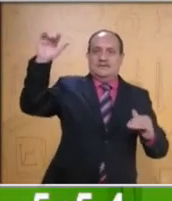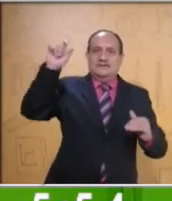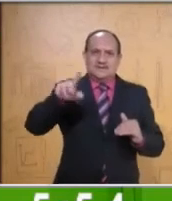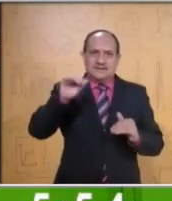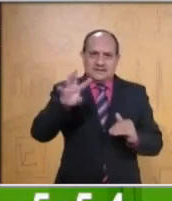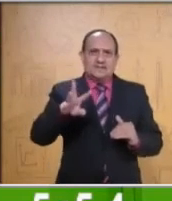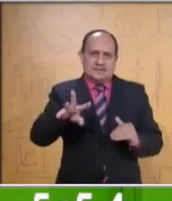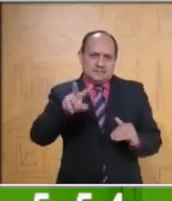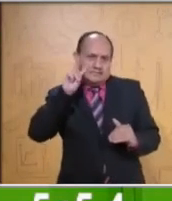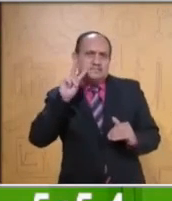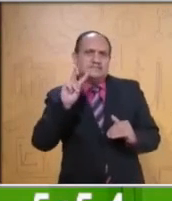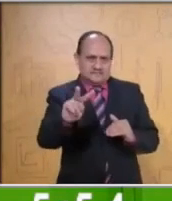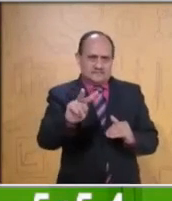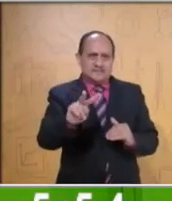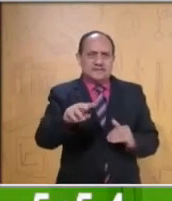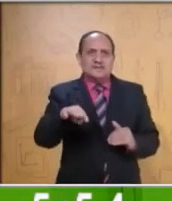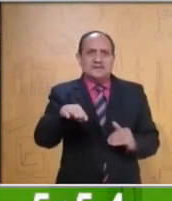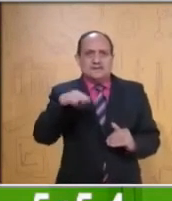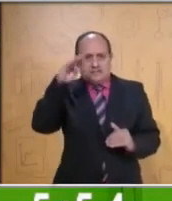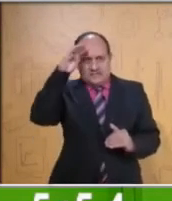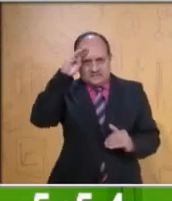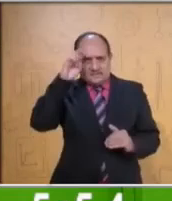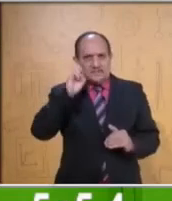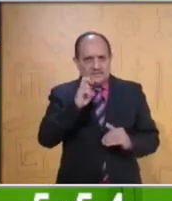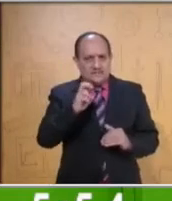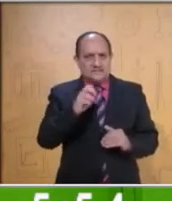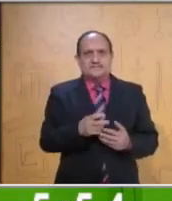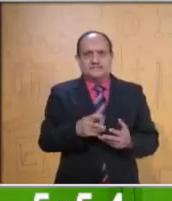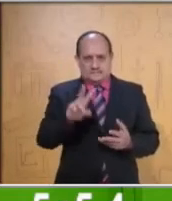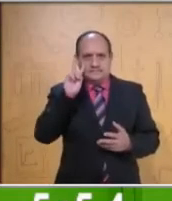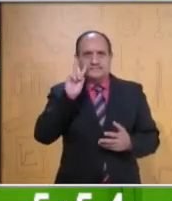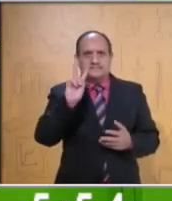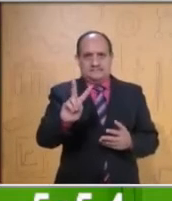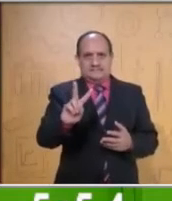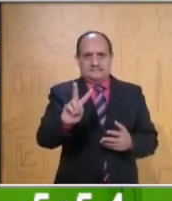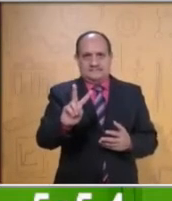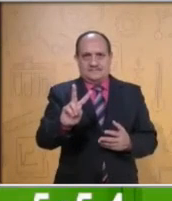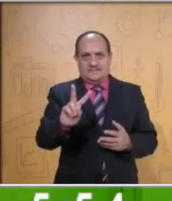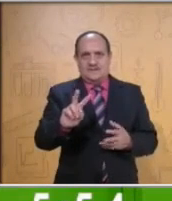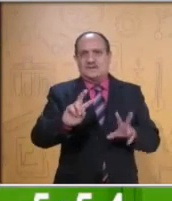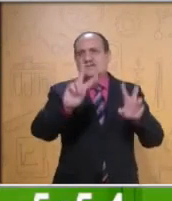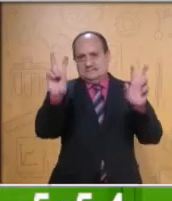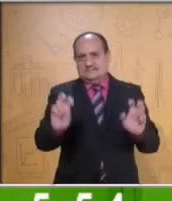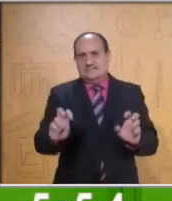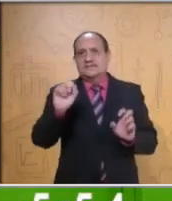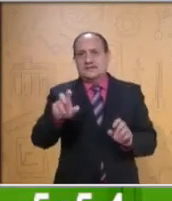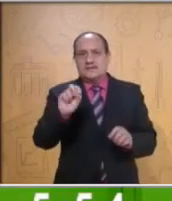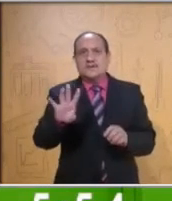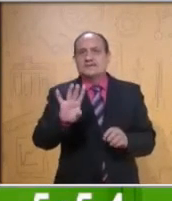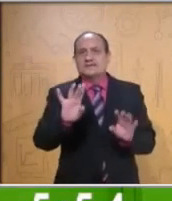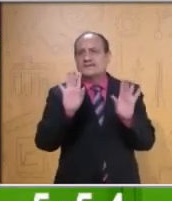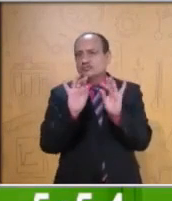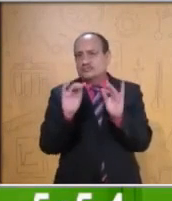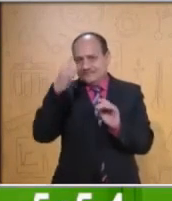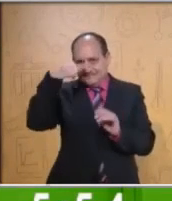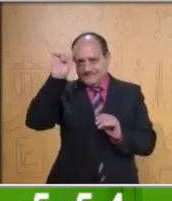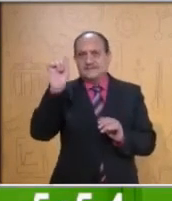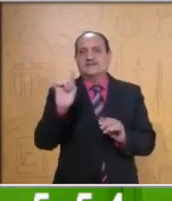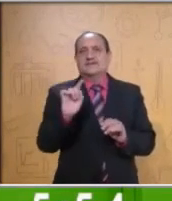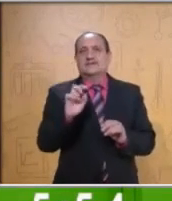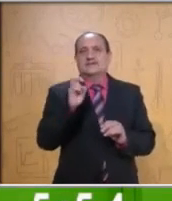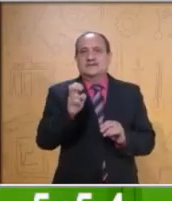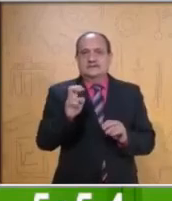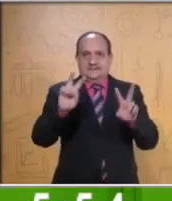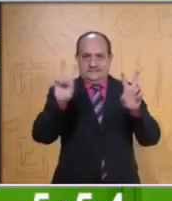está considerando para poder obtener. Y vamos a ver lo que corresponde, también es muy sencillo, lo que